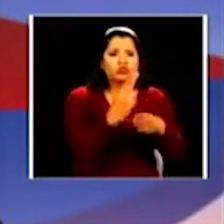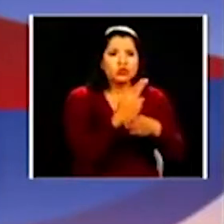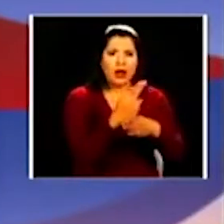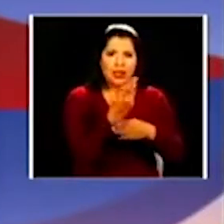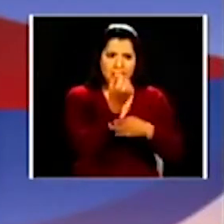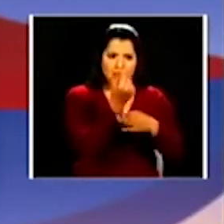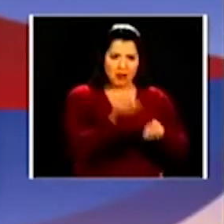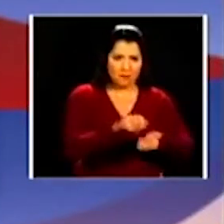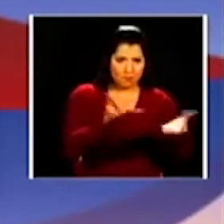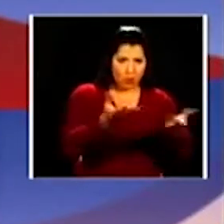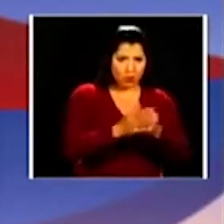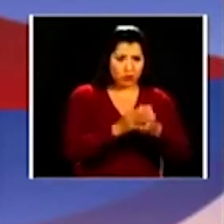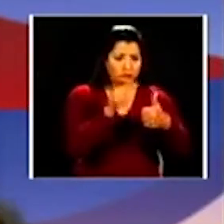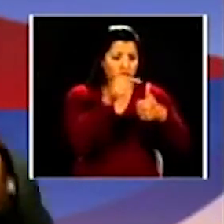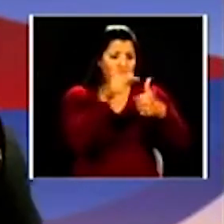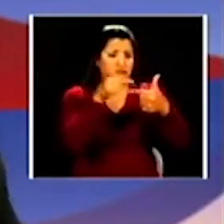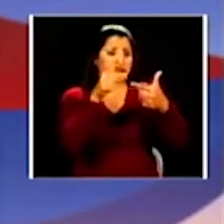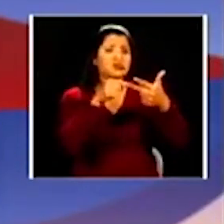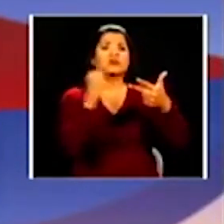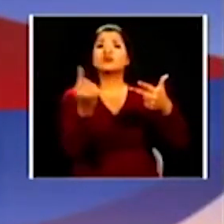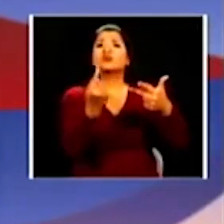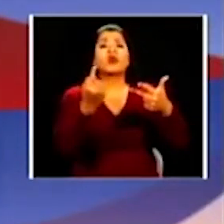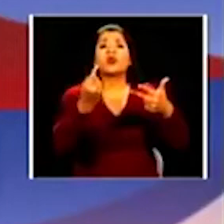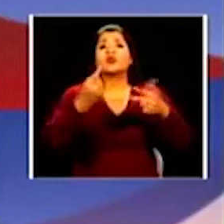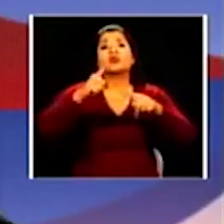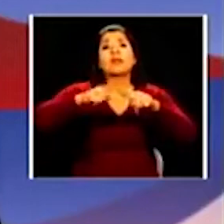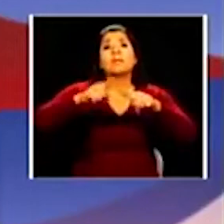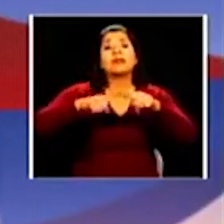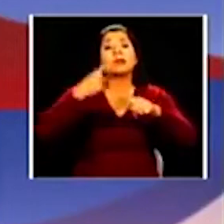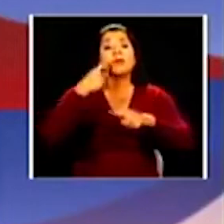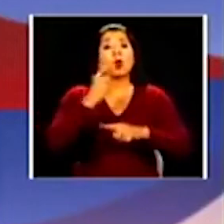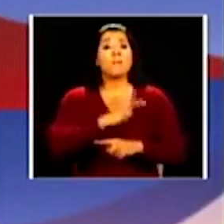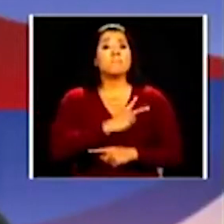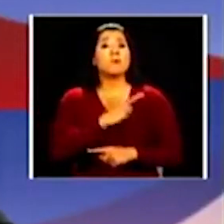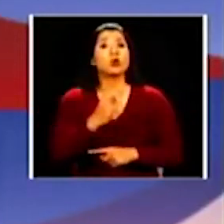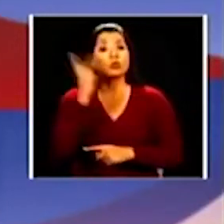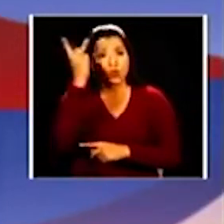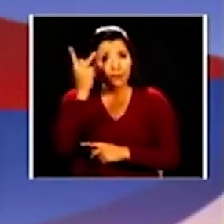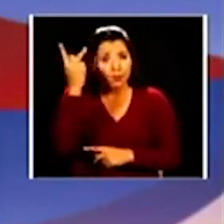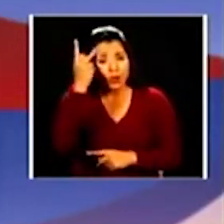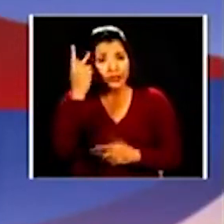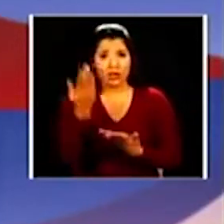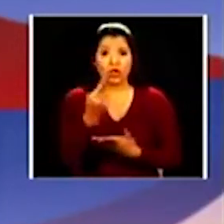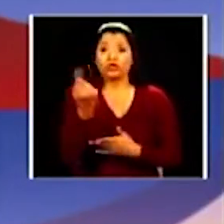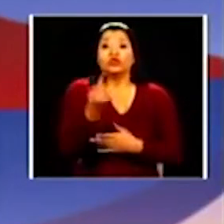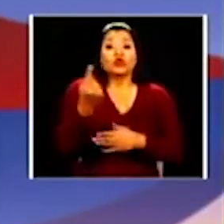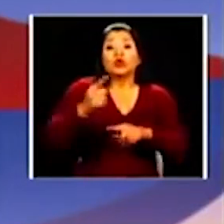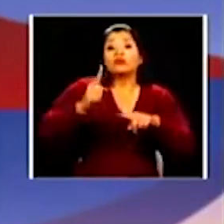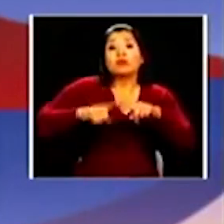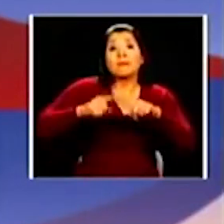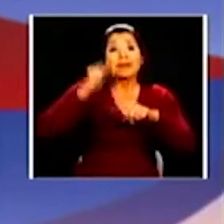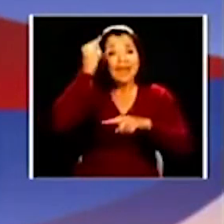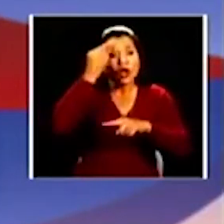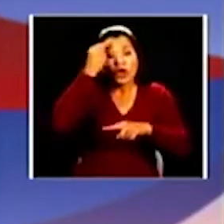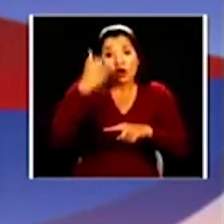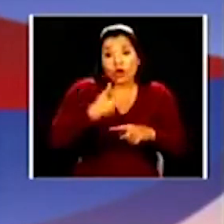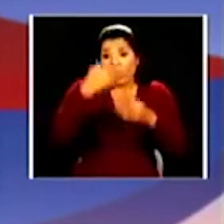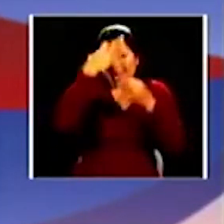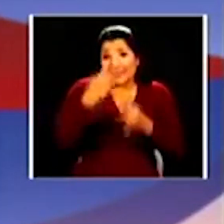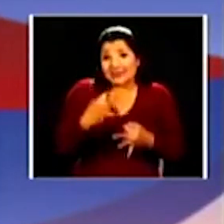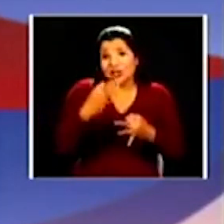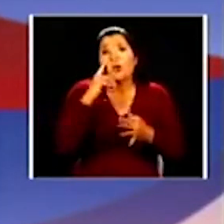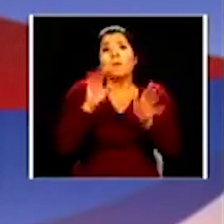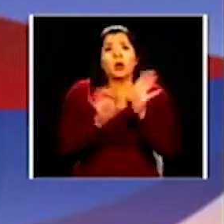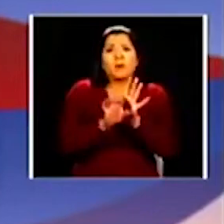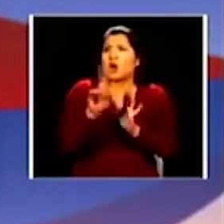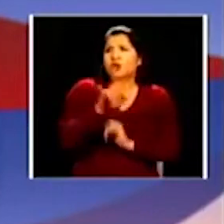dependen de voluntad política, dependen de que el gobierno de la República tome determinaciones y tome decisiones, por ejemplo, para no hacer viajes innecesarios